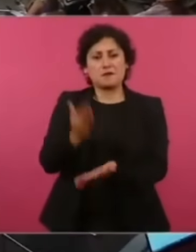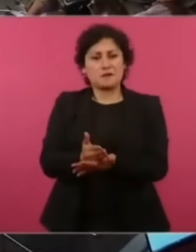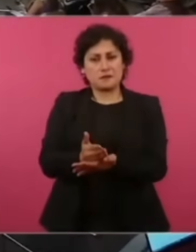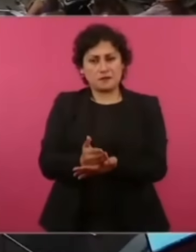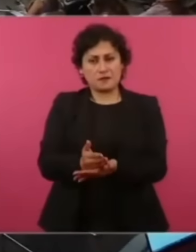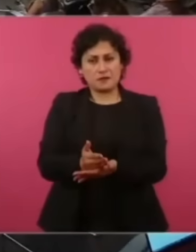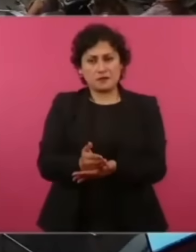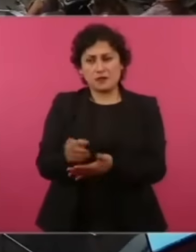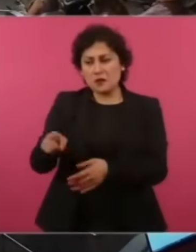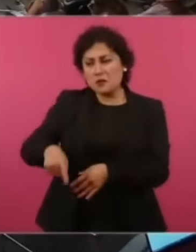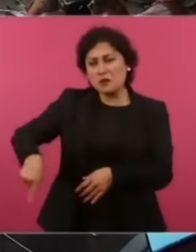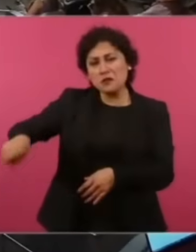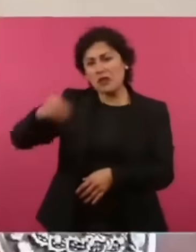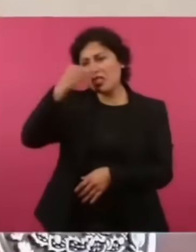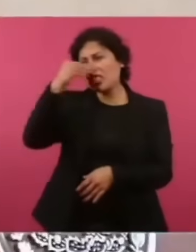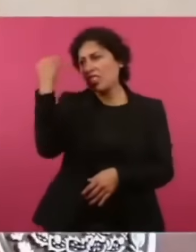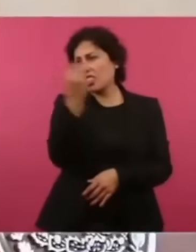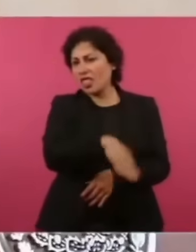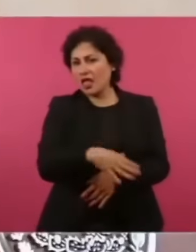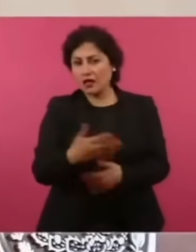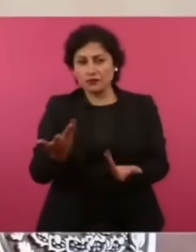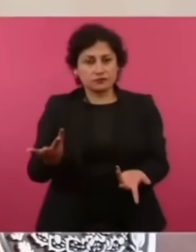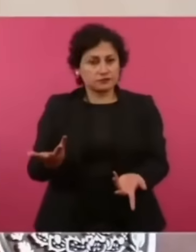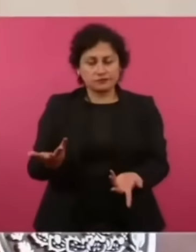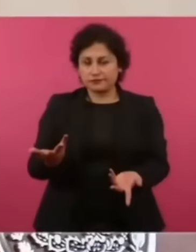pero de mala fe